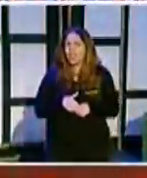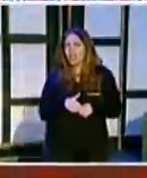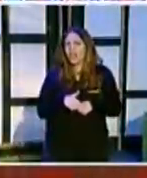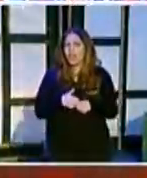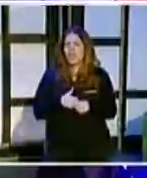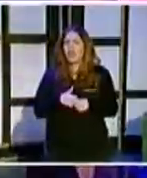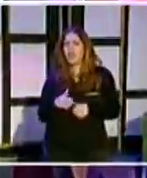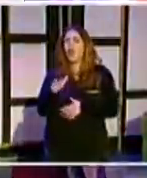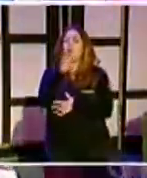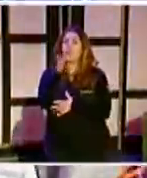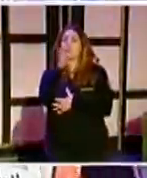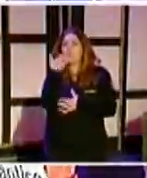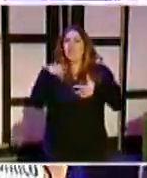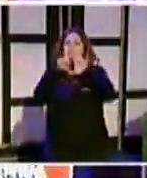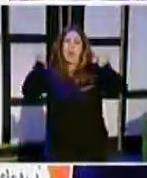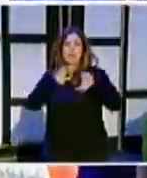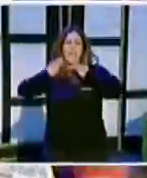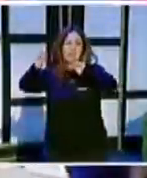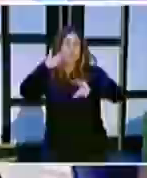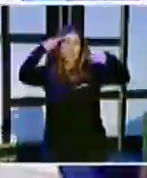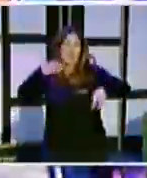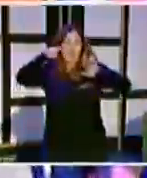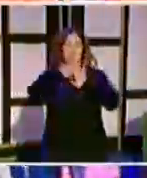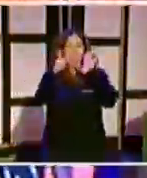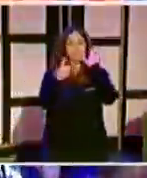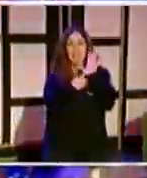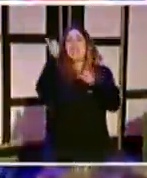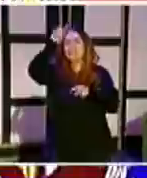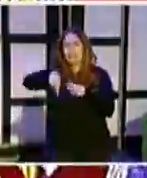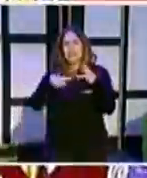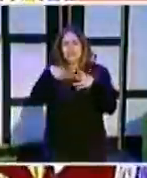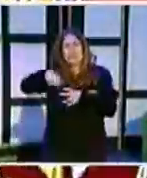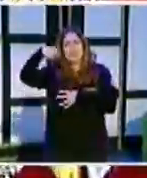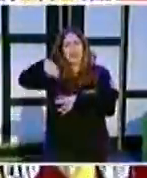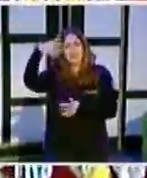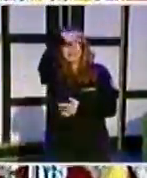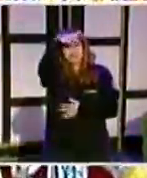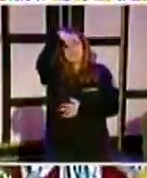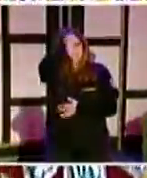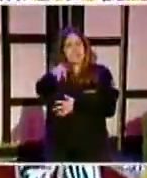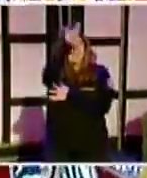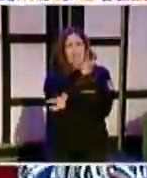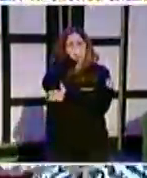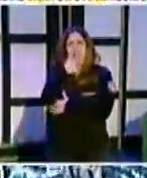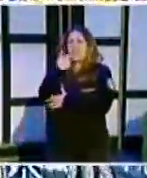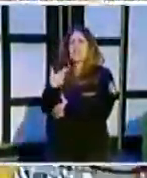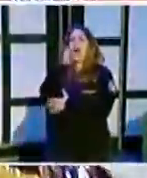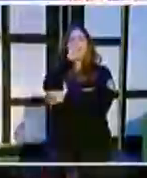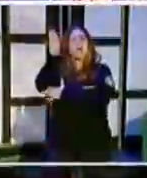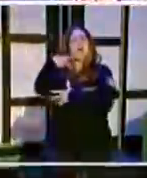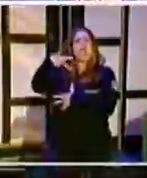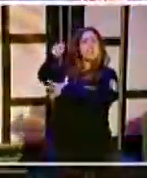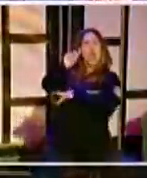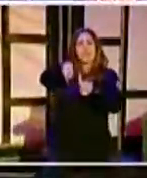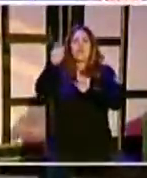En seguridad integral, también perlas de cabijo, igualdad para Canarias, es decirle no al PP. Y después pastorama